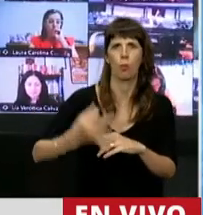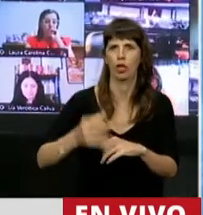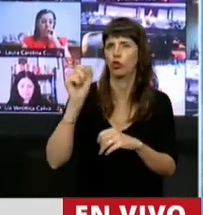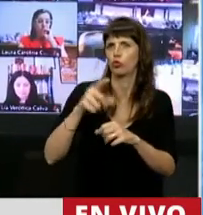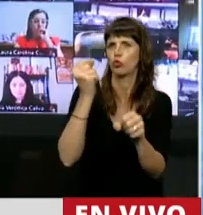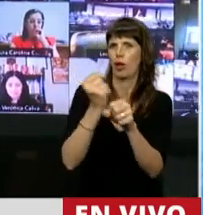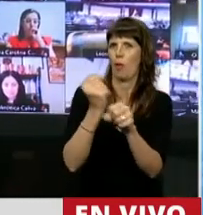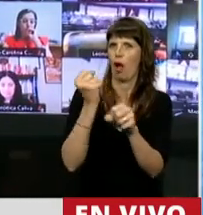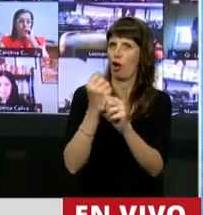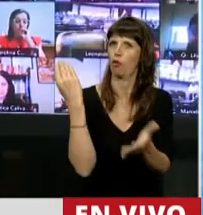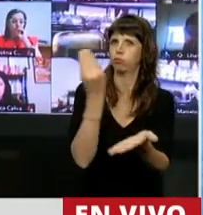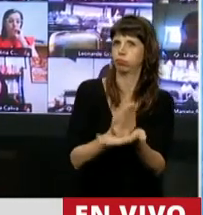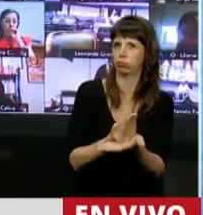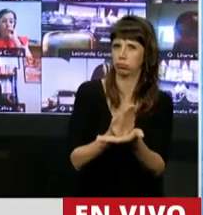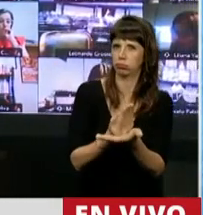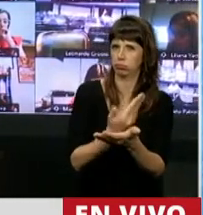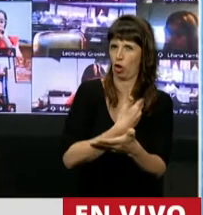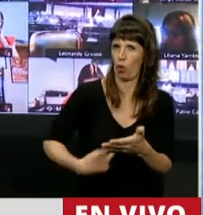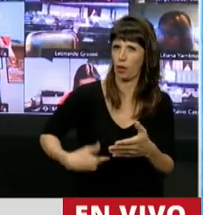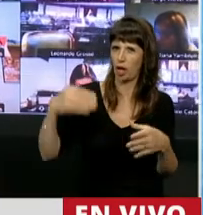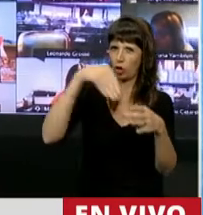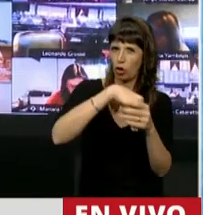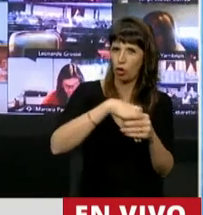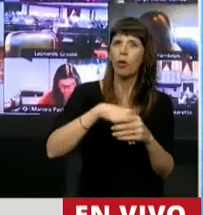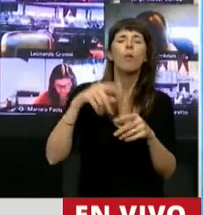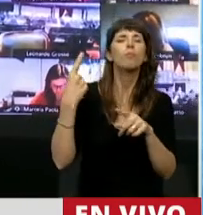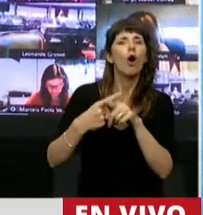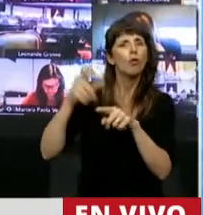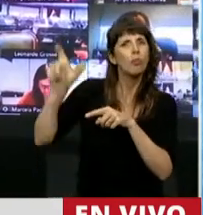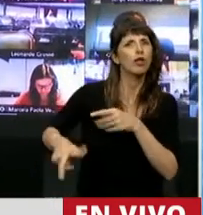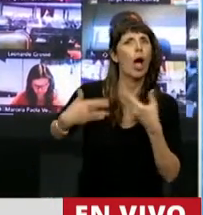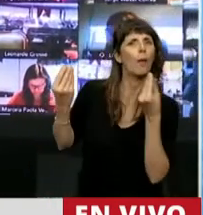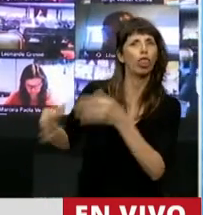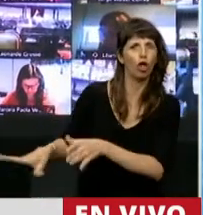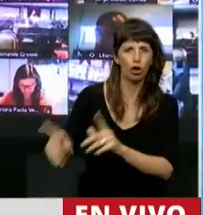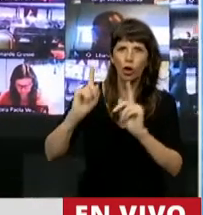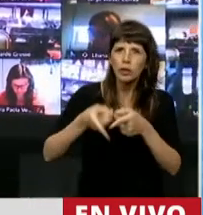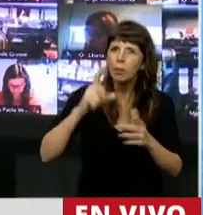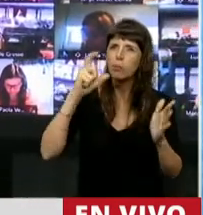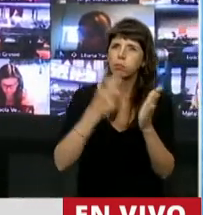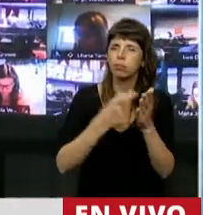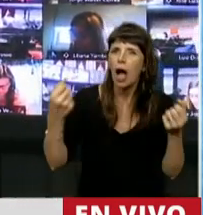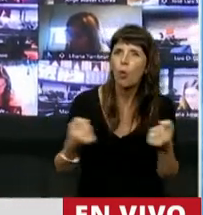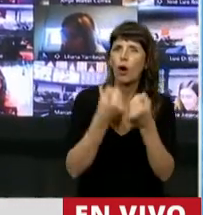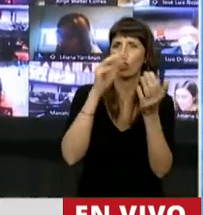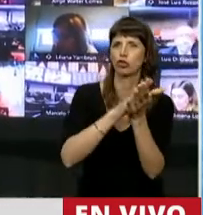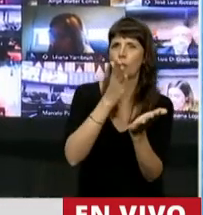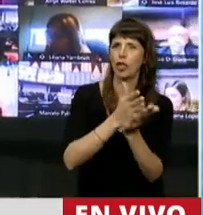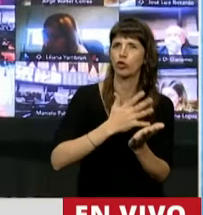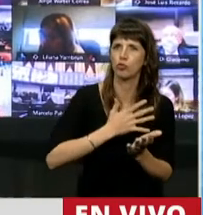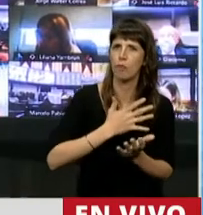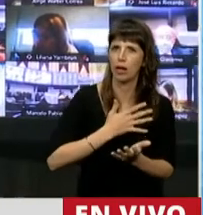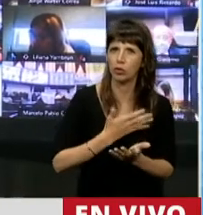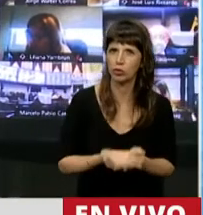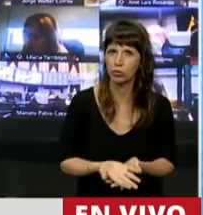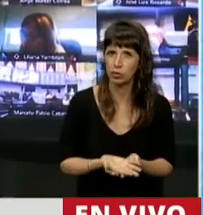de abandono de persona y de la violación a los pactos de derechos humanos particularmente lo que